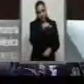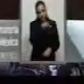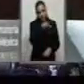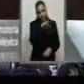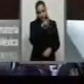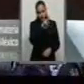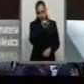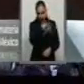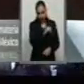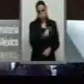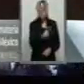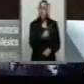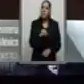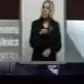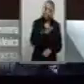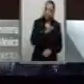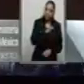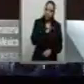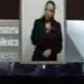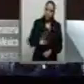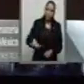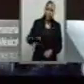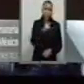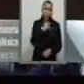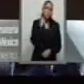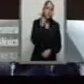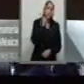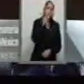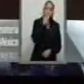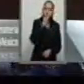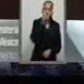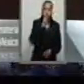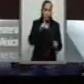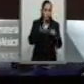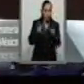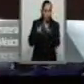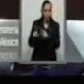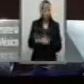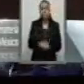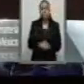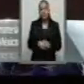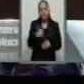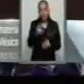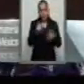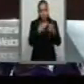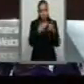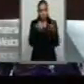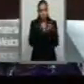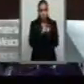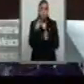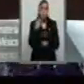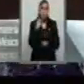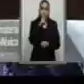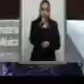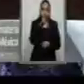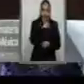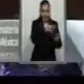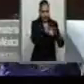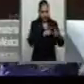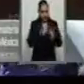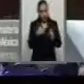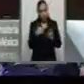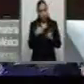estimados colegas diputados y diputadas, el Partido de la Revolución Democrática, por mi conducto,